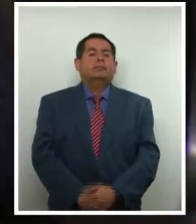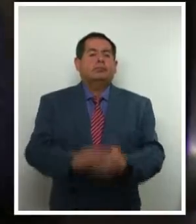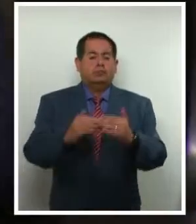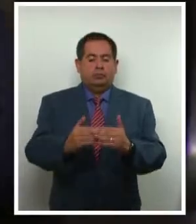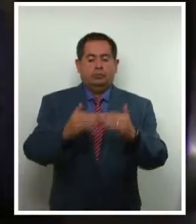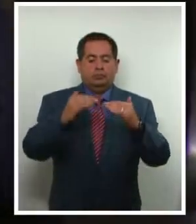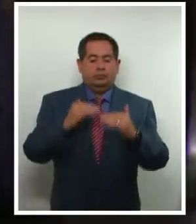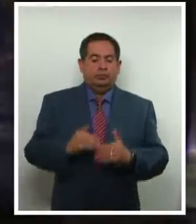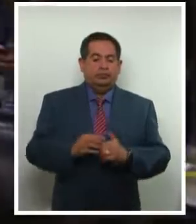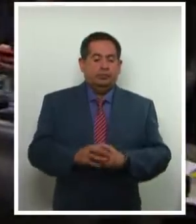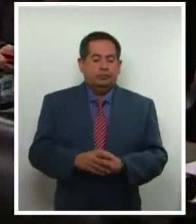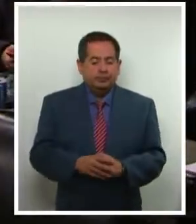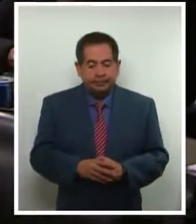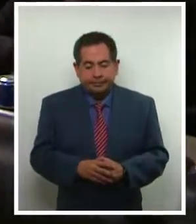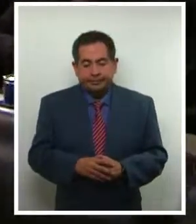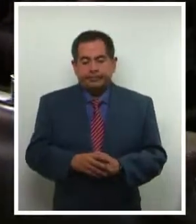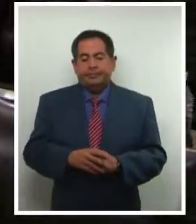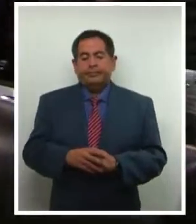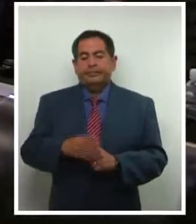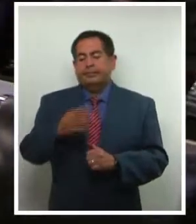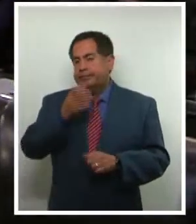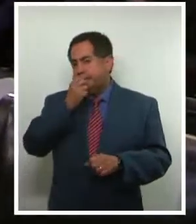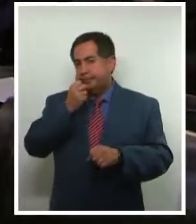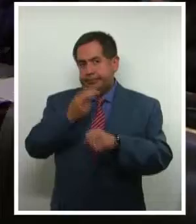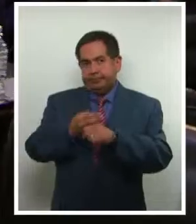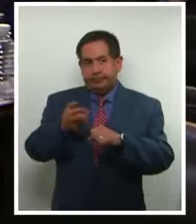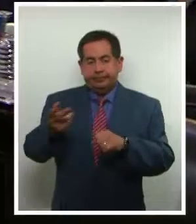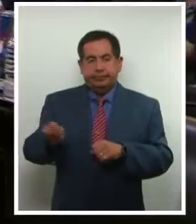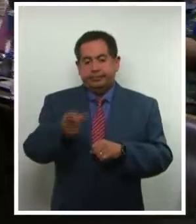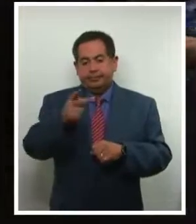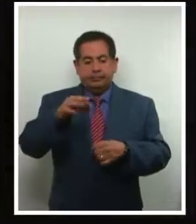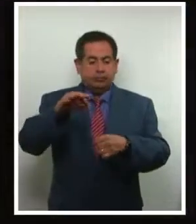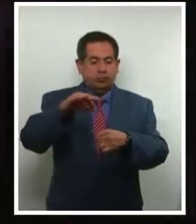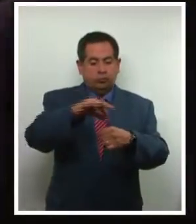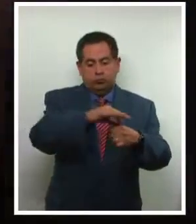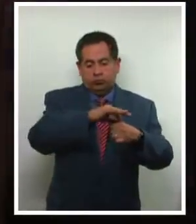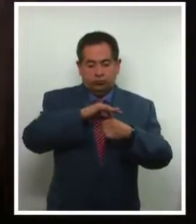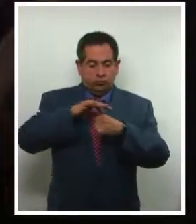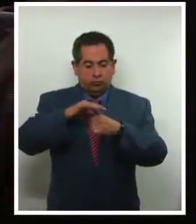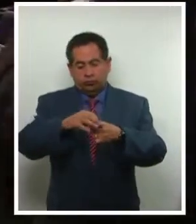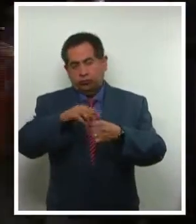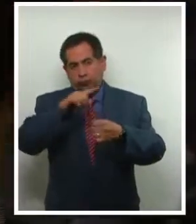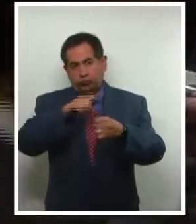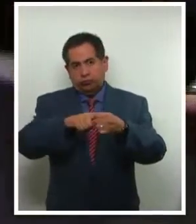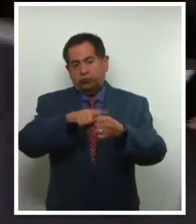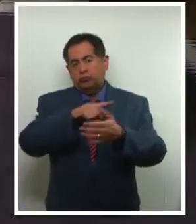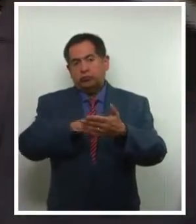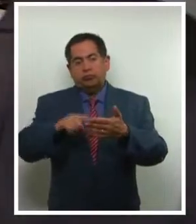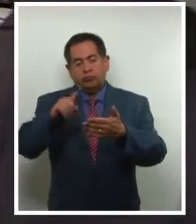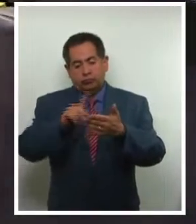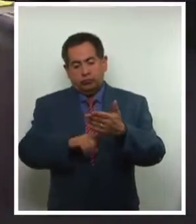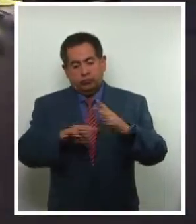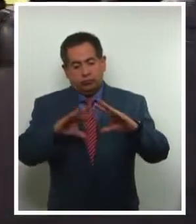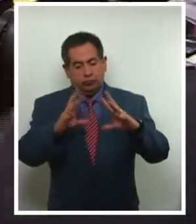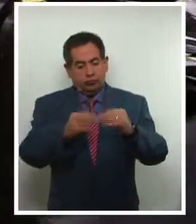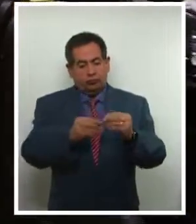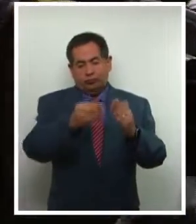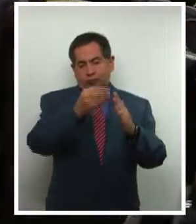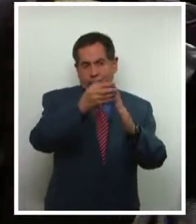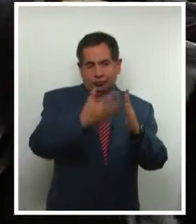consecuencia, proceda la Secretaría a recoger la votación nominal del